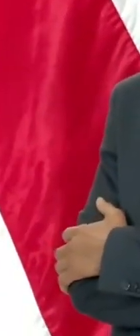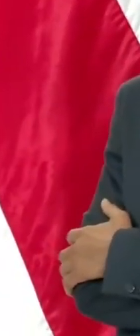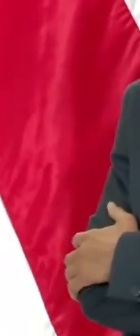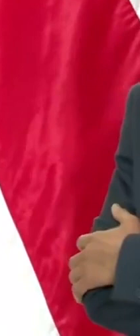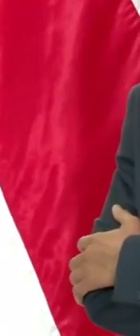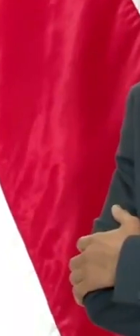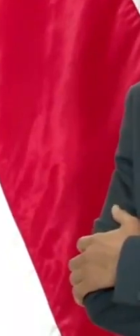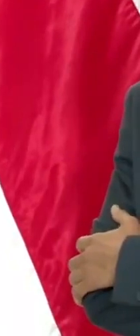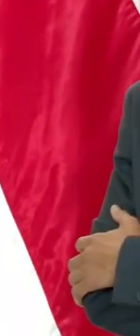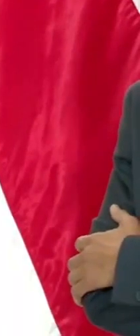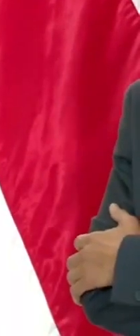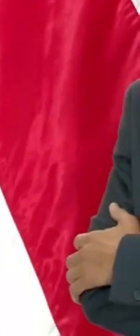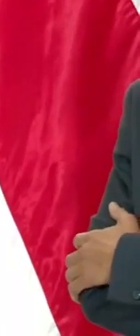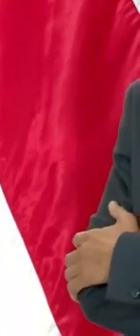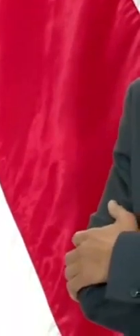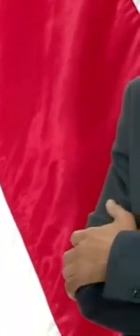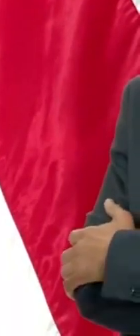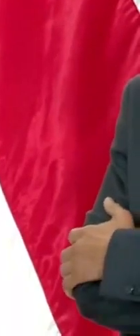estamos trabajando